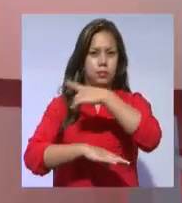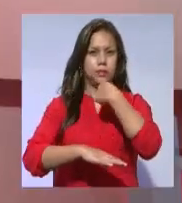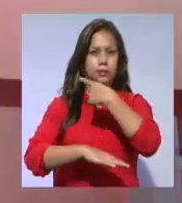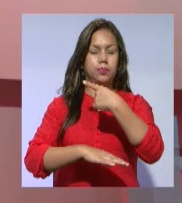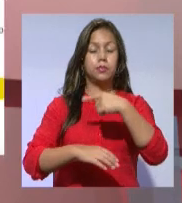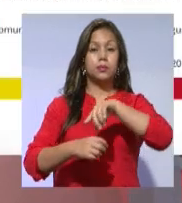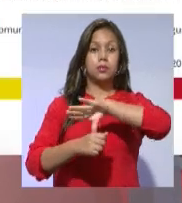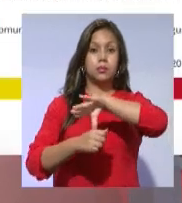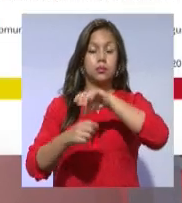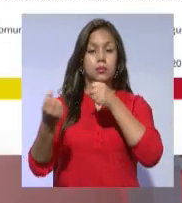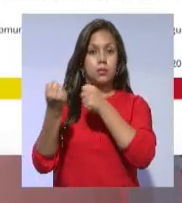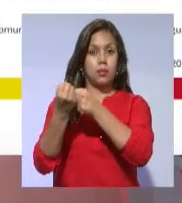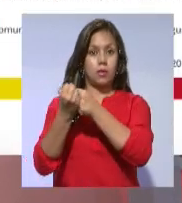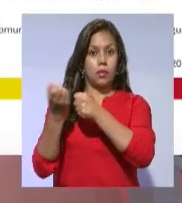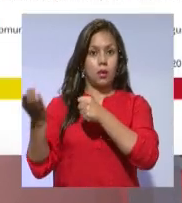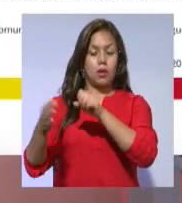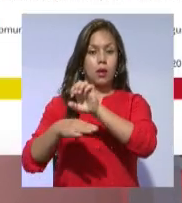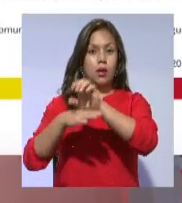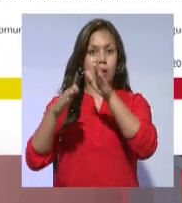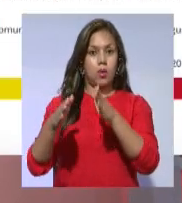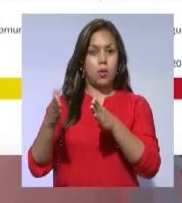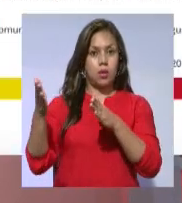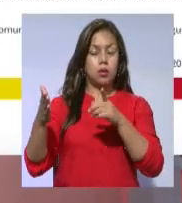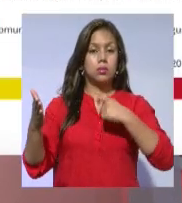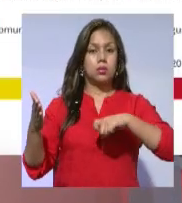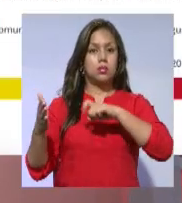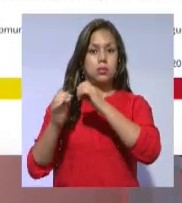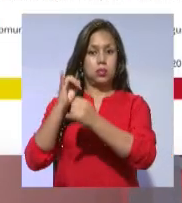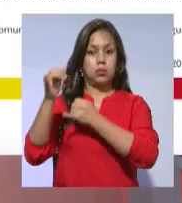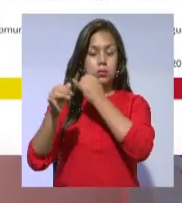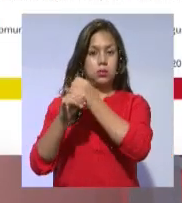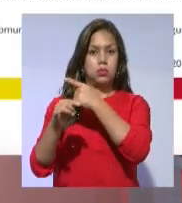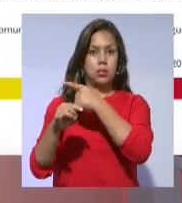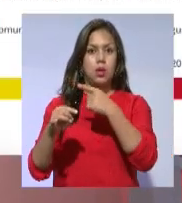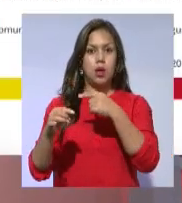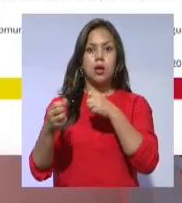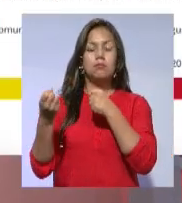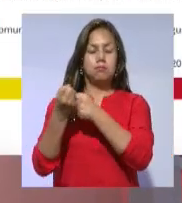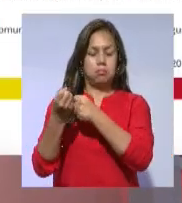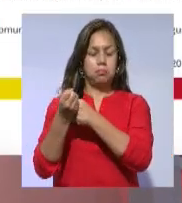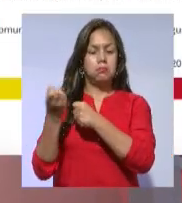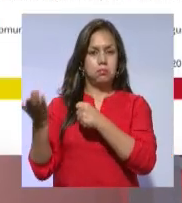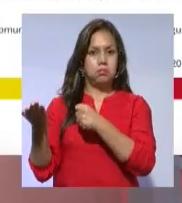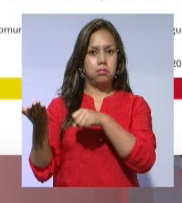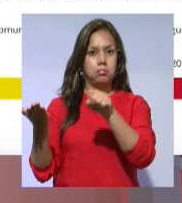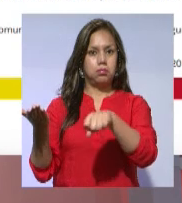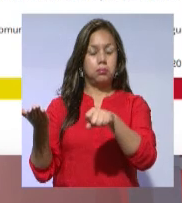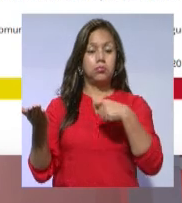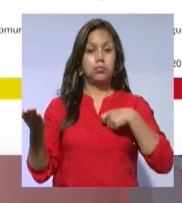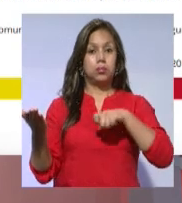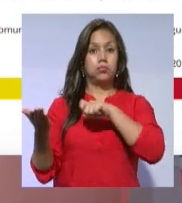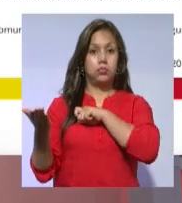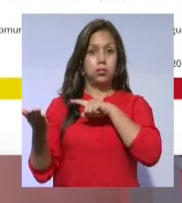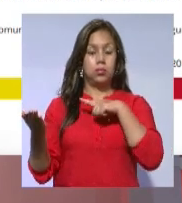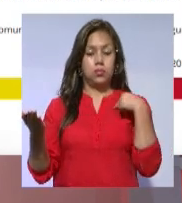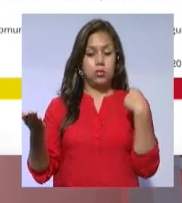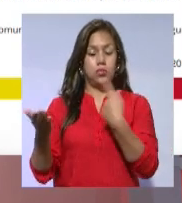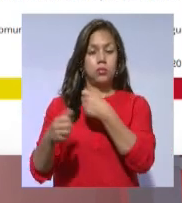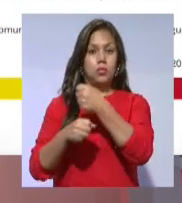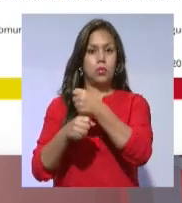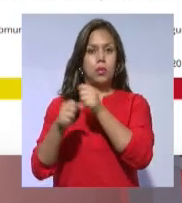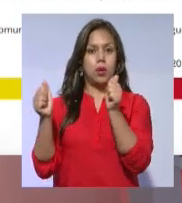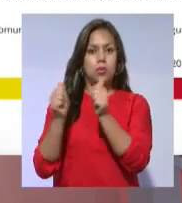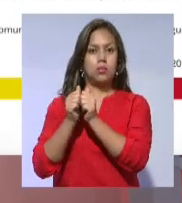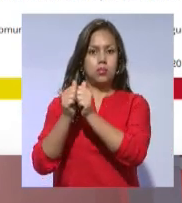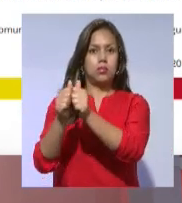políticas de apoyo a los ecuatorianos en el exterior se mantienen invariables en el caso de españa nuestro trabajo de acompañamiento